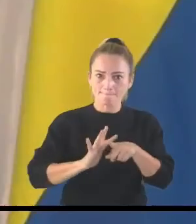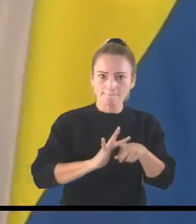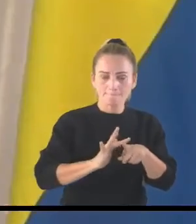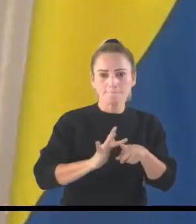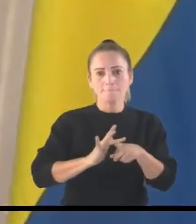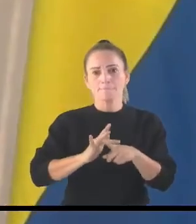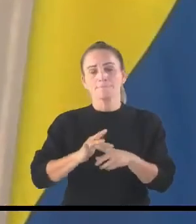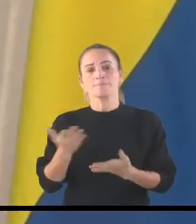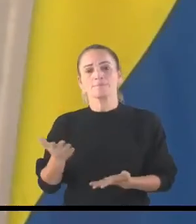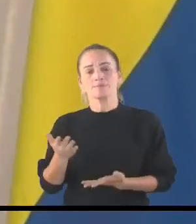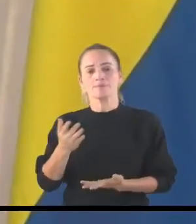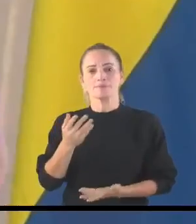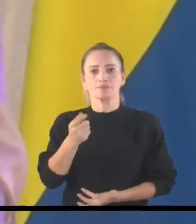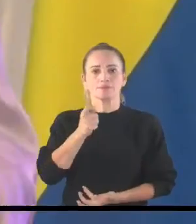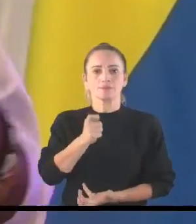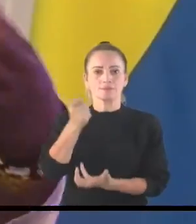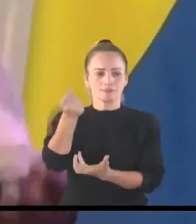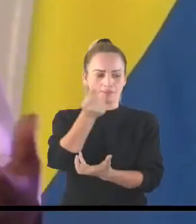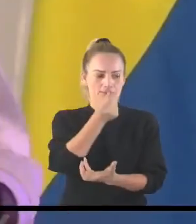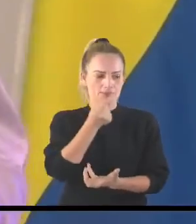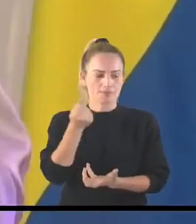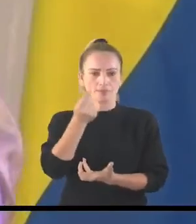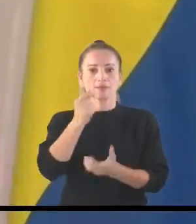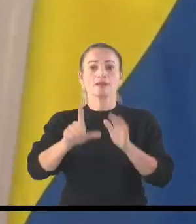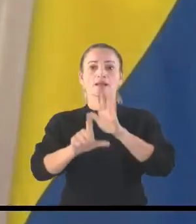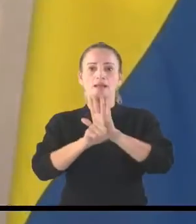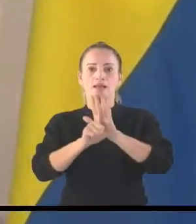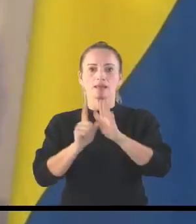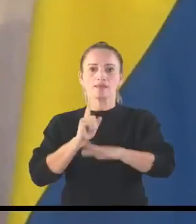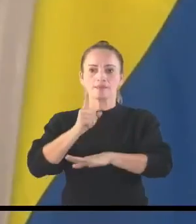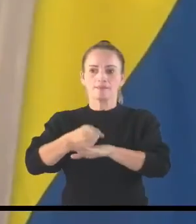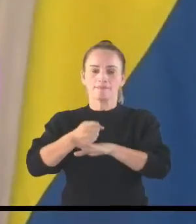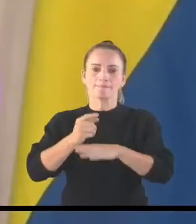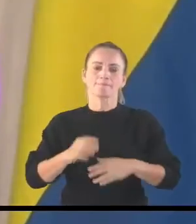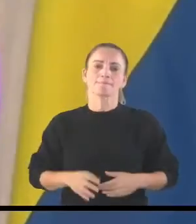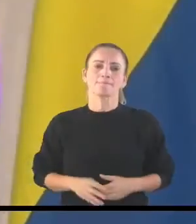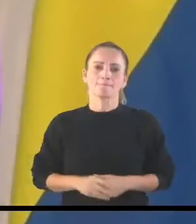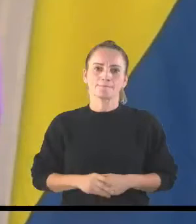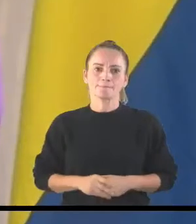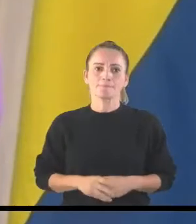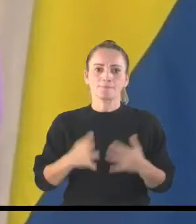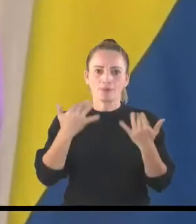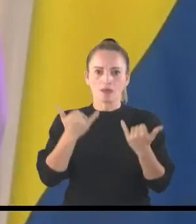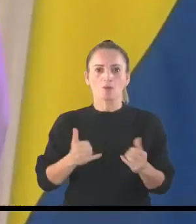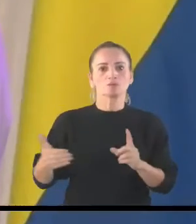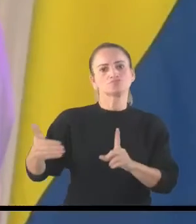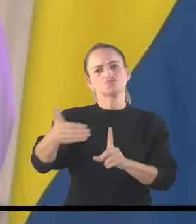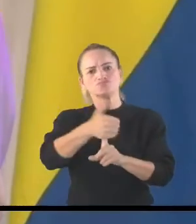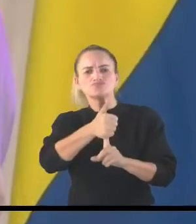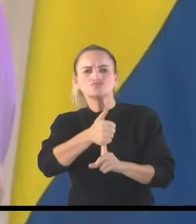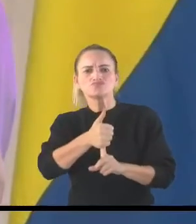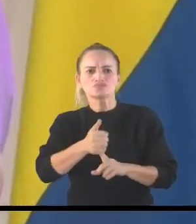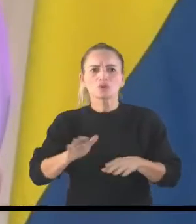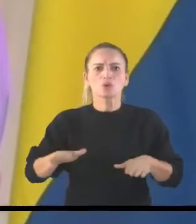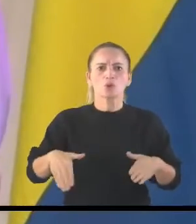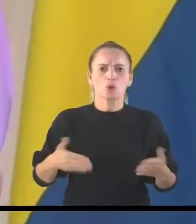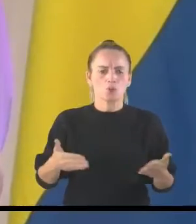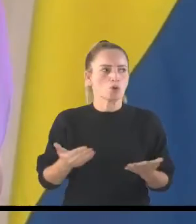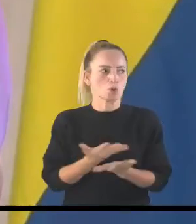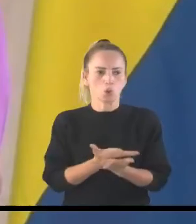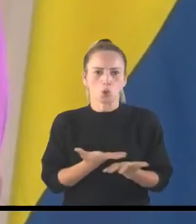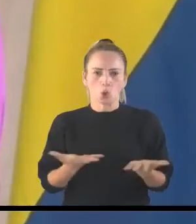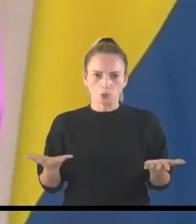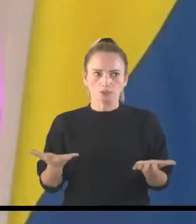fuentes de financiación que definió la ley. Y hemos encontrado cómo